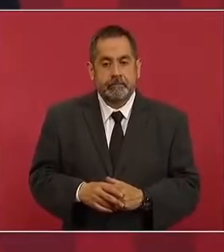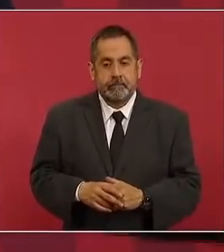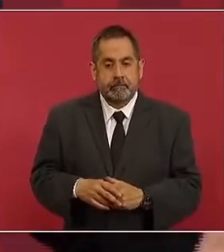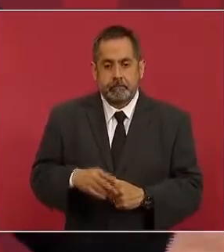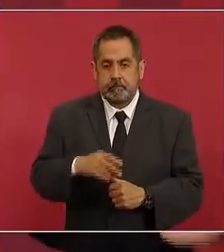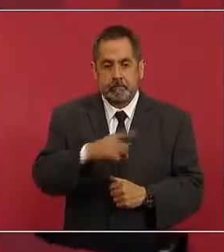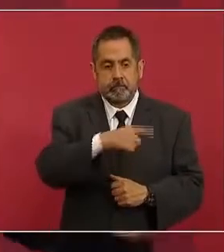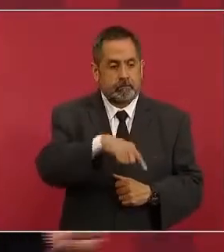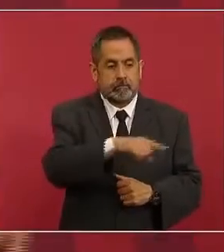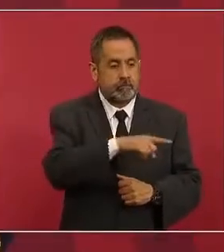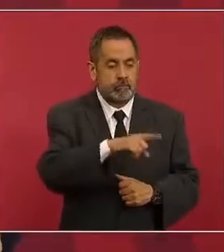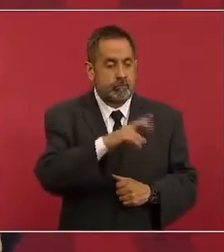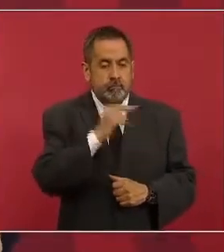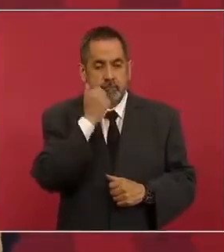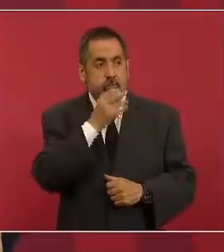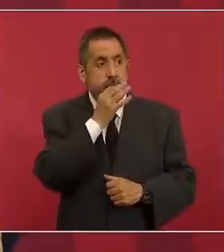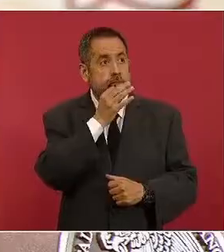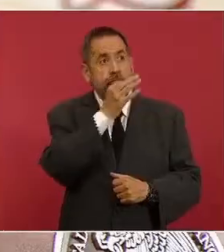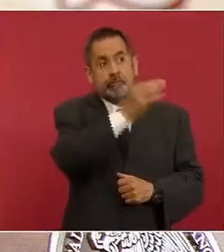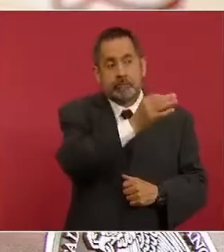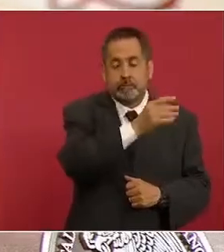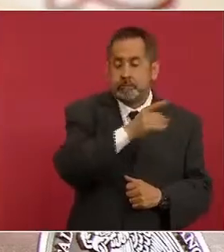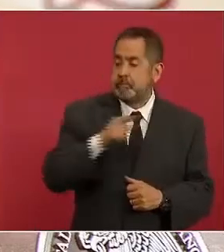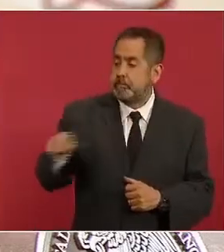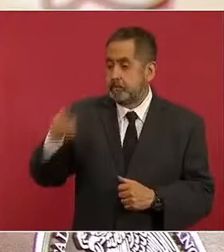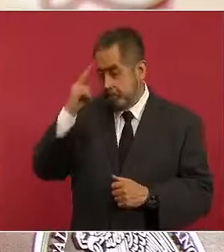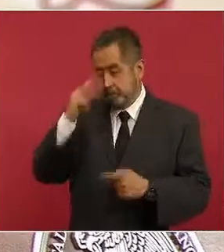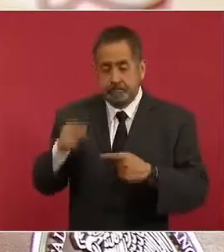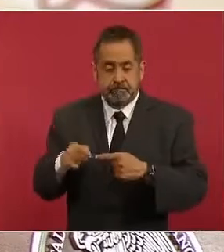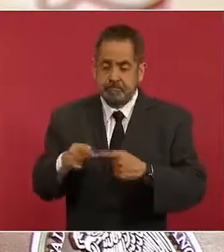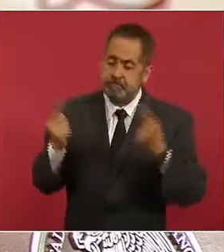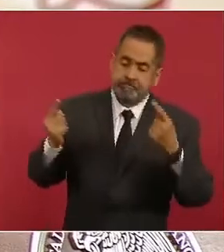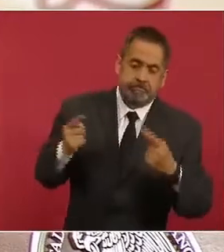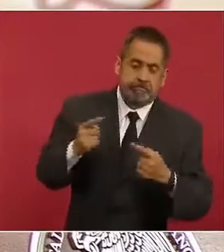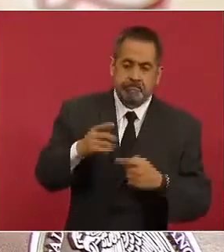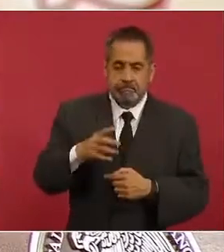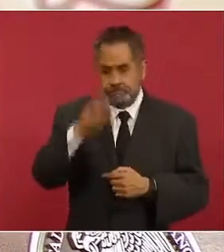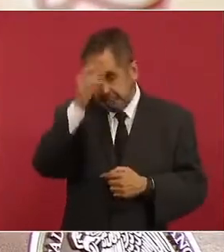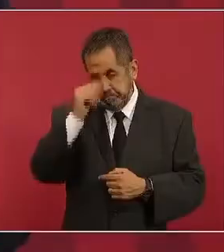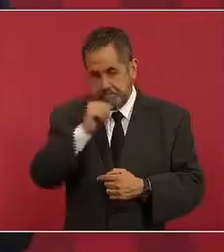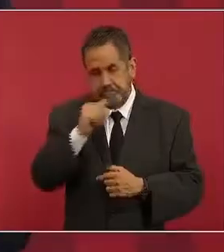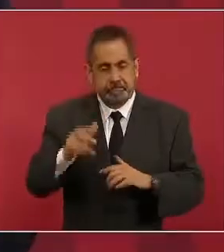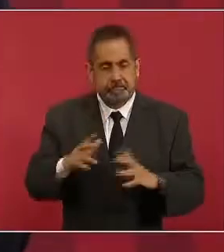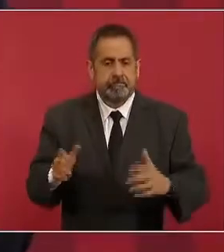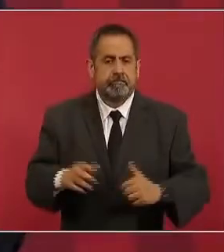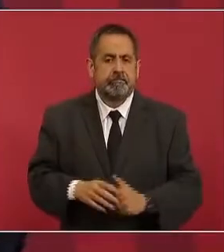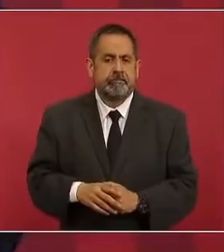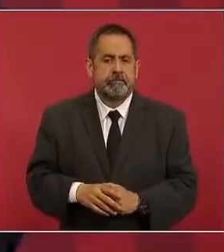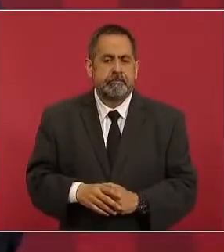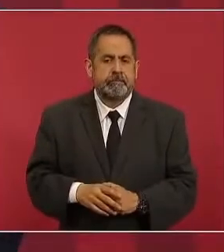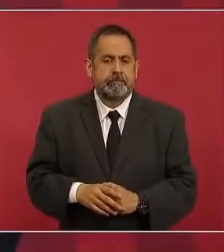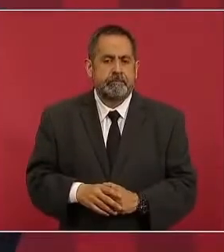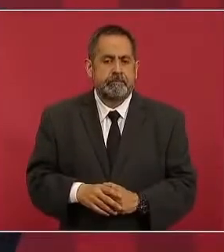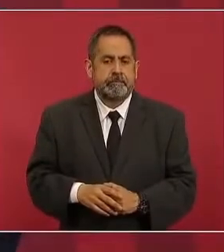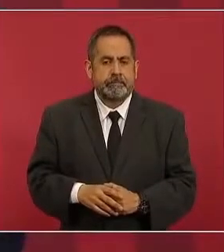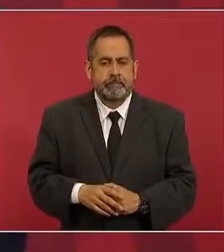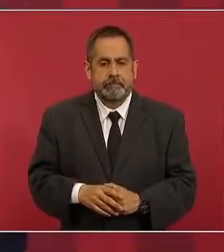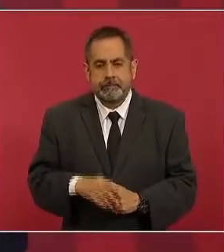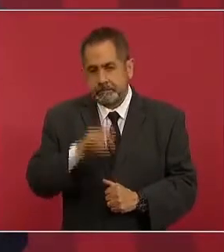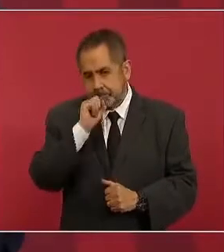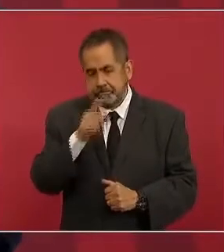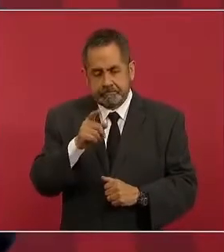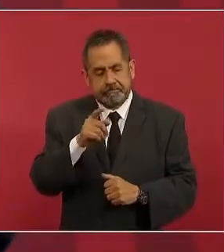informarle que estaban rotas las negociaciones. Y al final también, esto